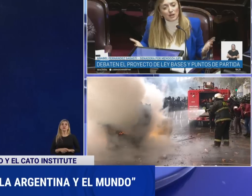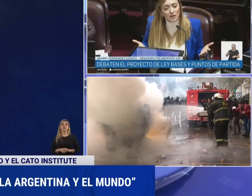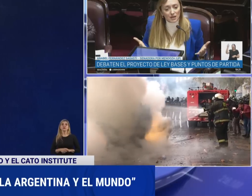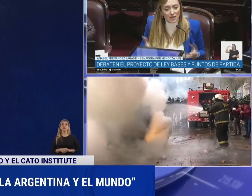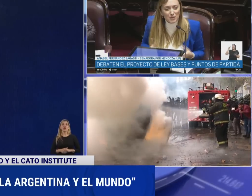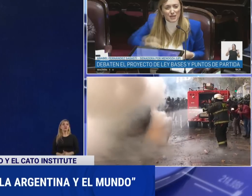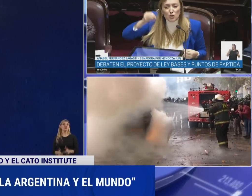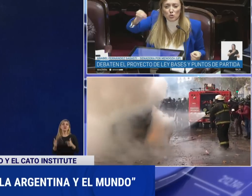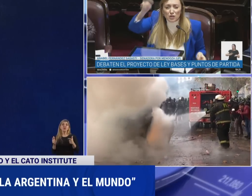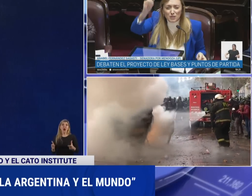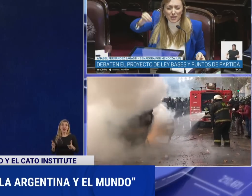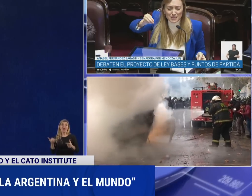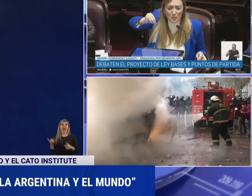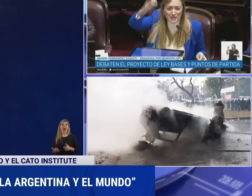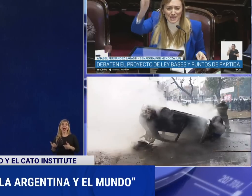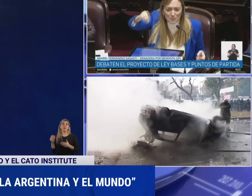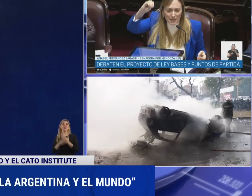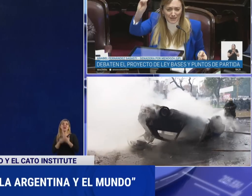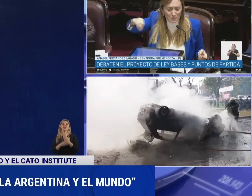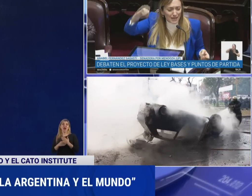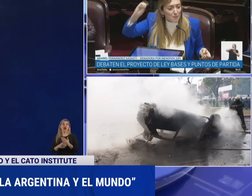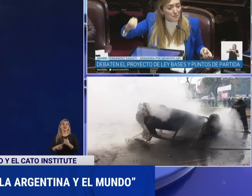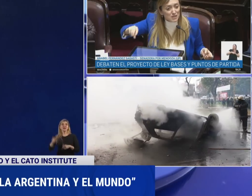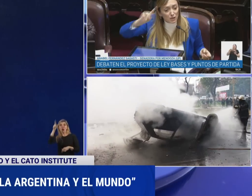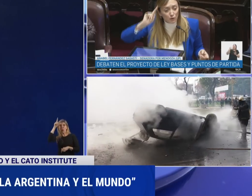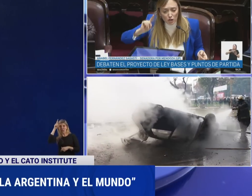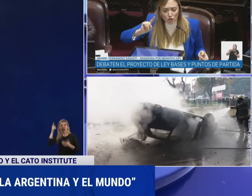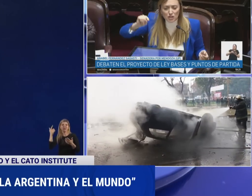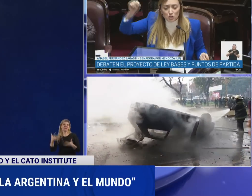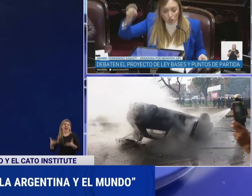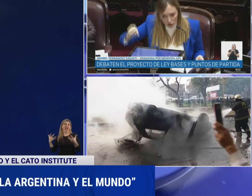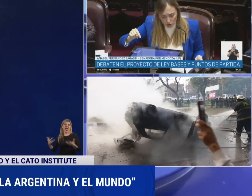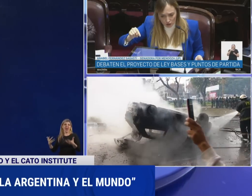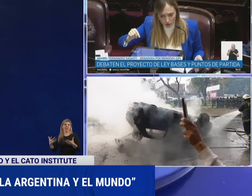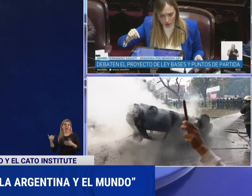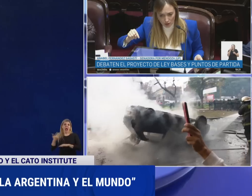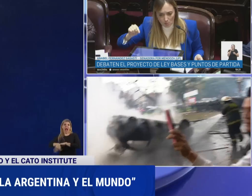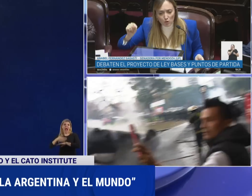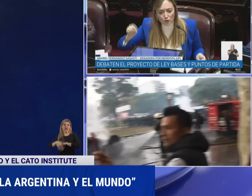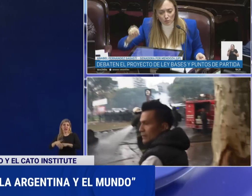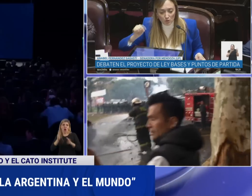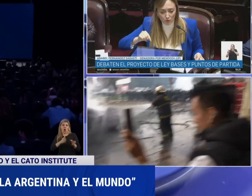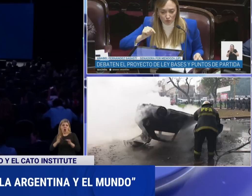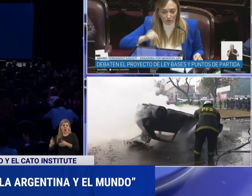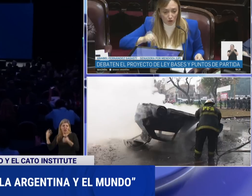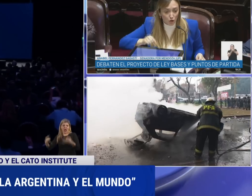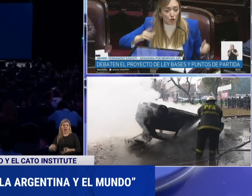Afortunadamente tenemos una gran ministra de Seguridad y que está poniendo la calle en orden como prometimos en